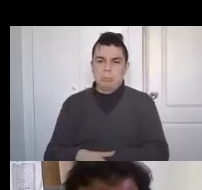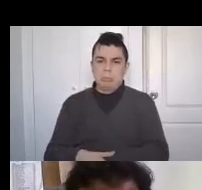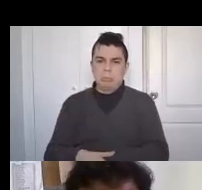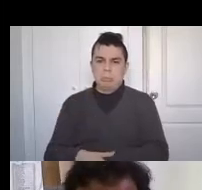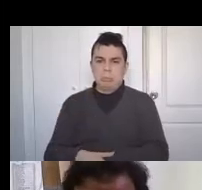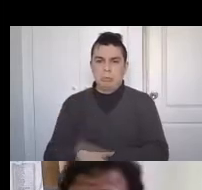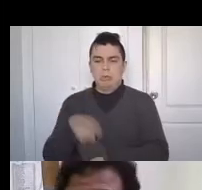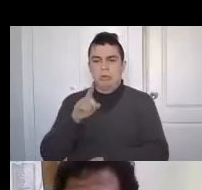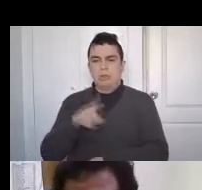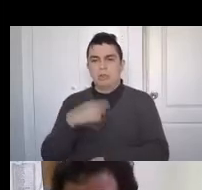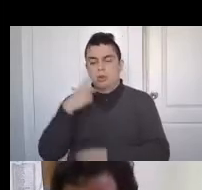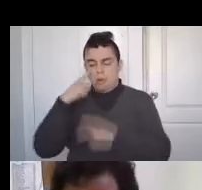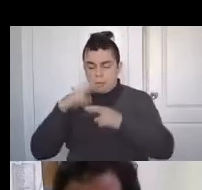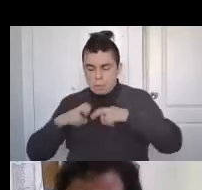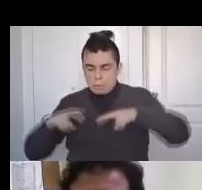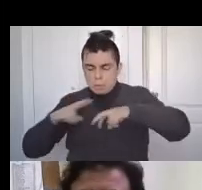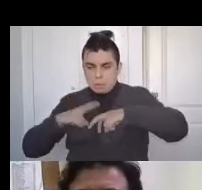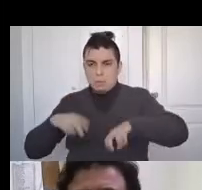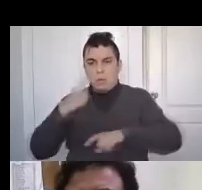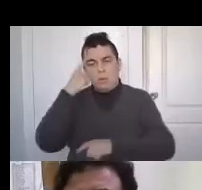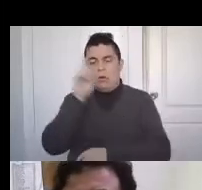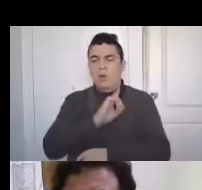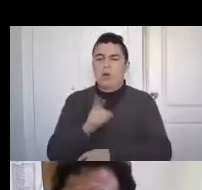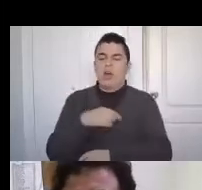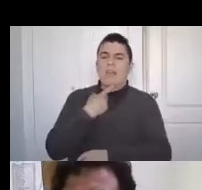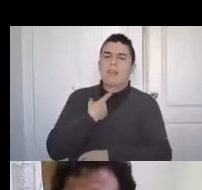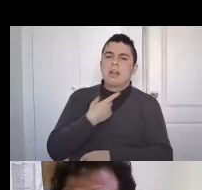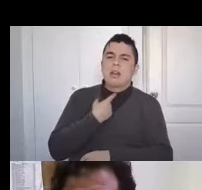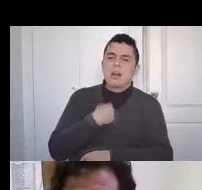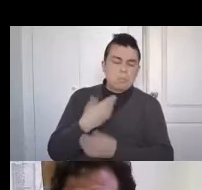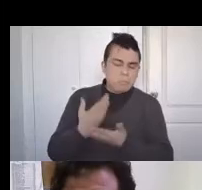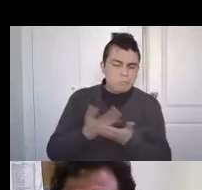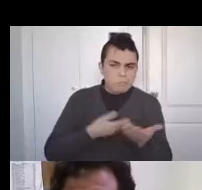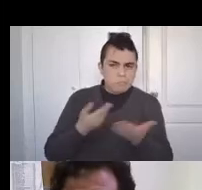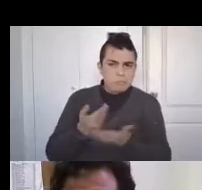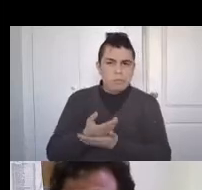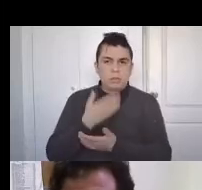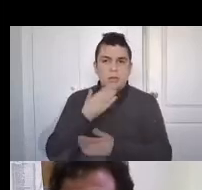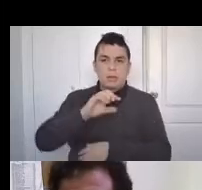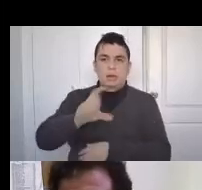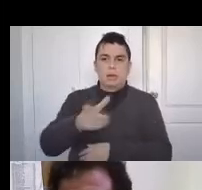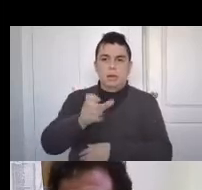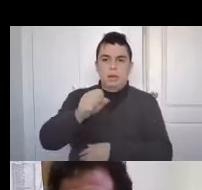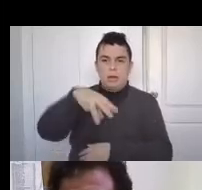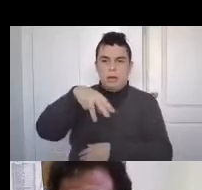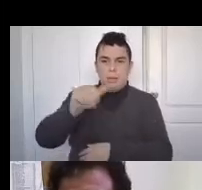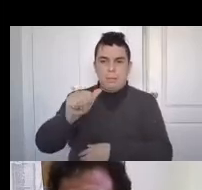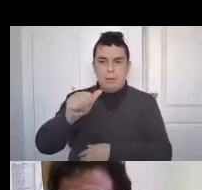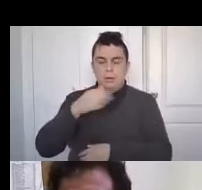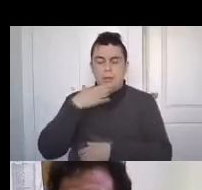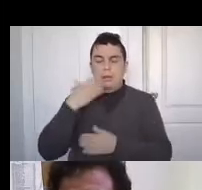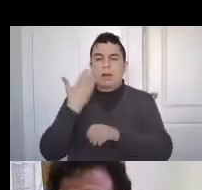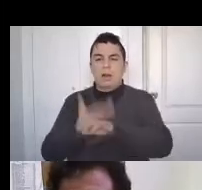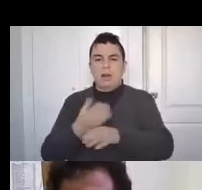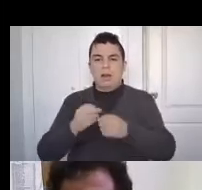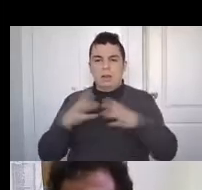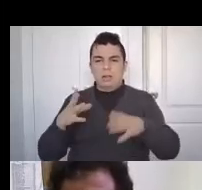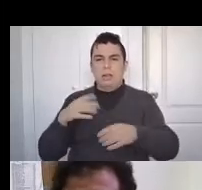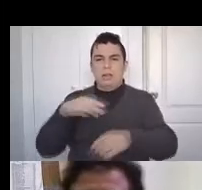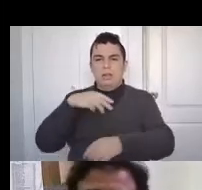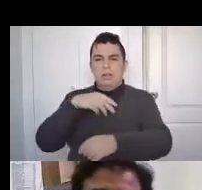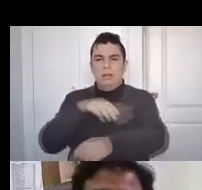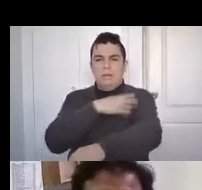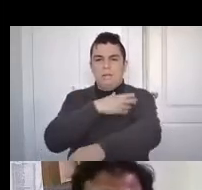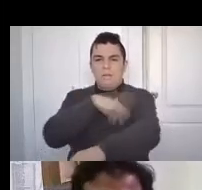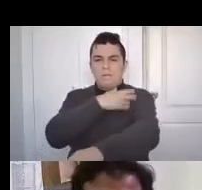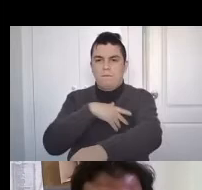es bajo investigación, pero todavía no de interés, ¿cierto? Y tenemos que Gamma también entra por frontera, ¿cierto? Y la Mu, que también